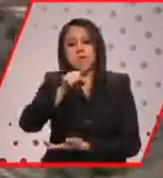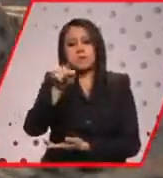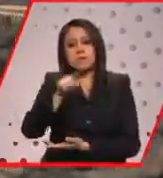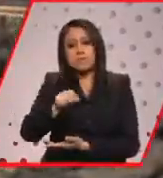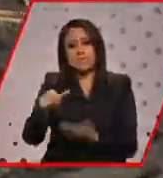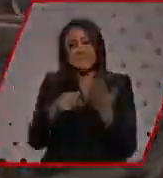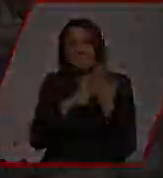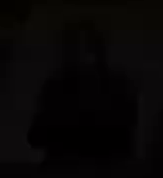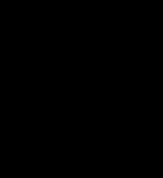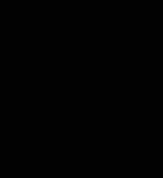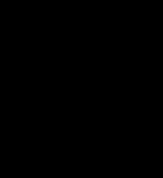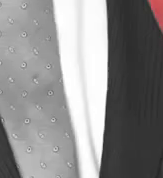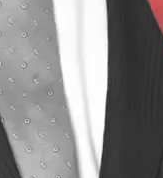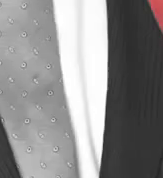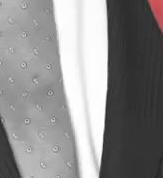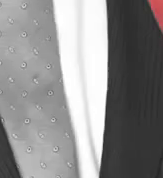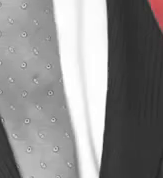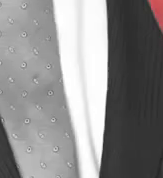corresponda Querétaro.